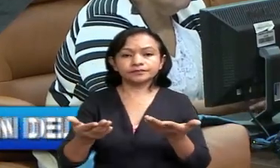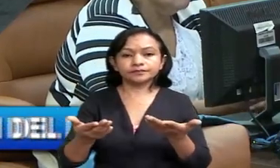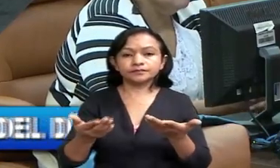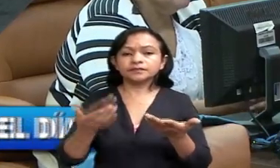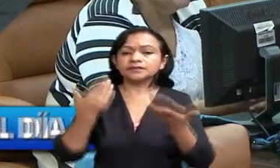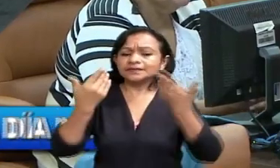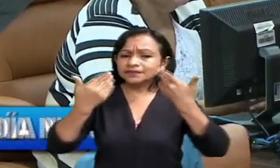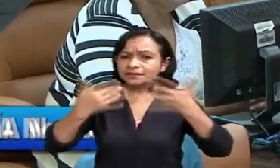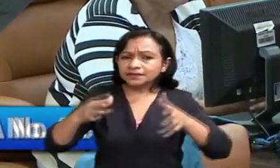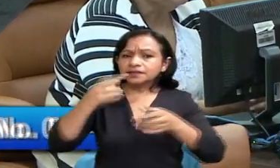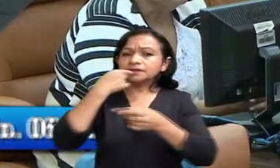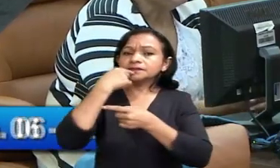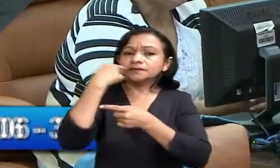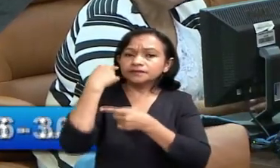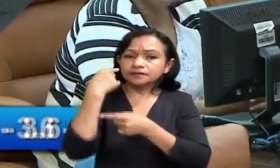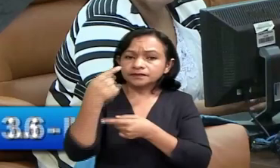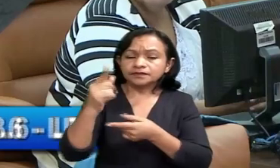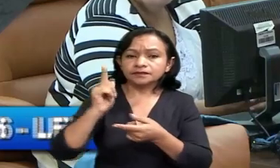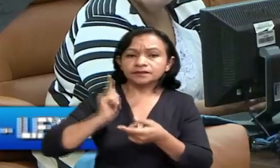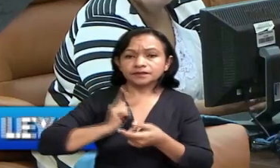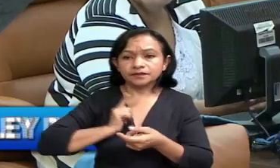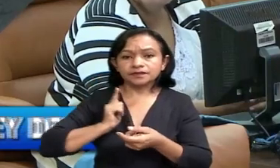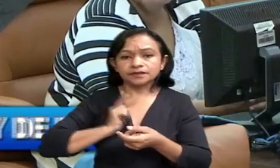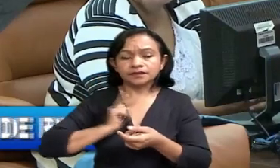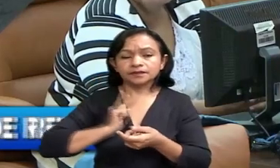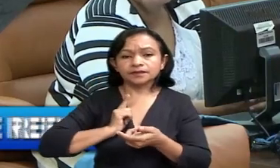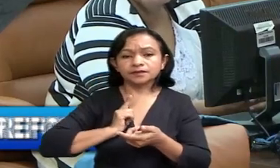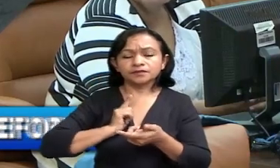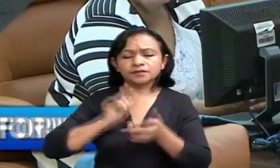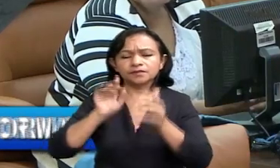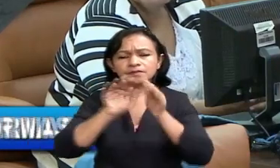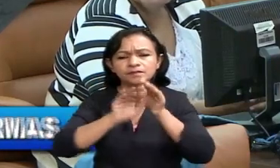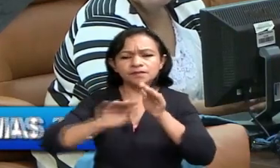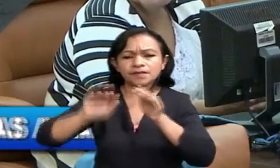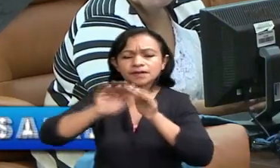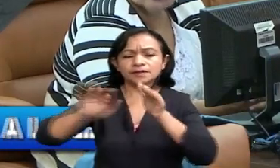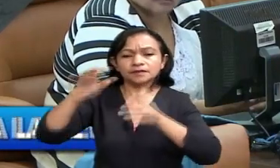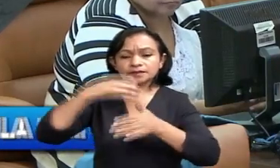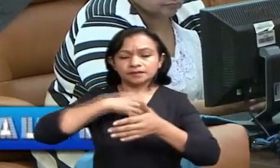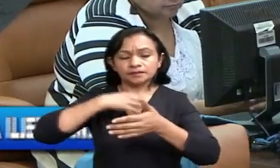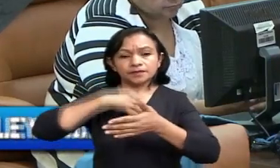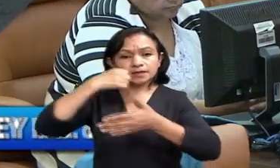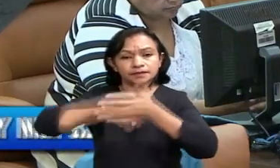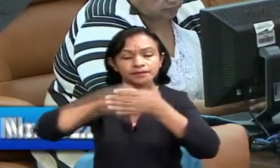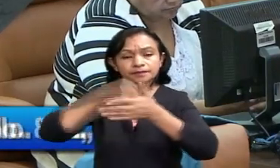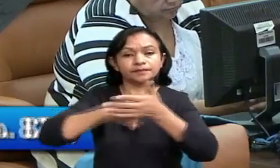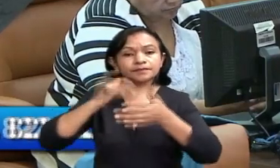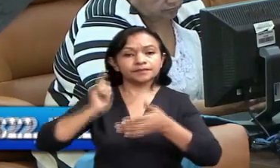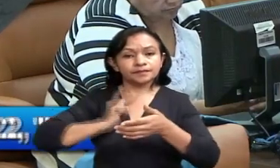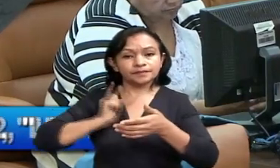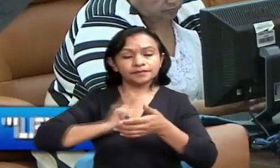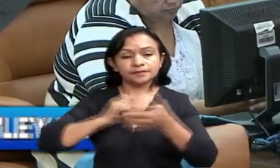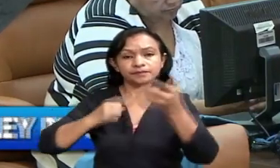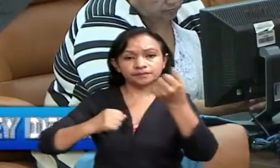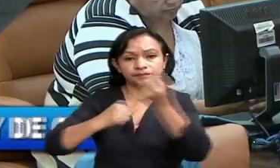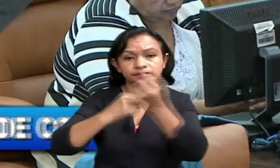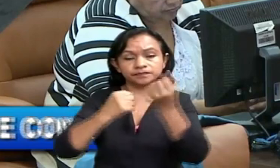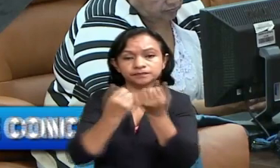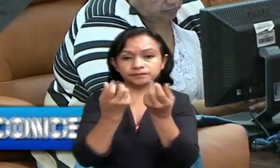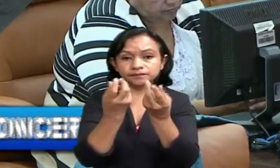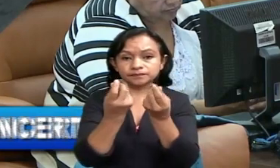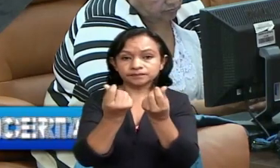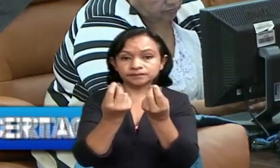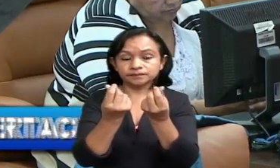hemos dicho que tenemos que multiplicar nuestros esfuerzos para garantizar la sostenibilidad